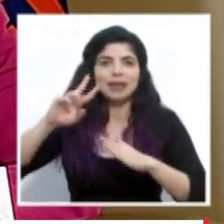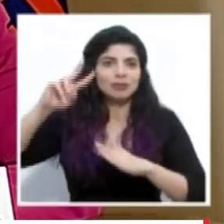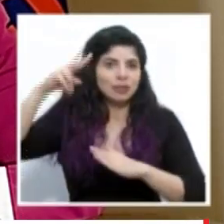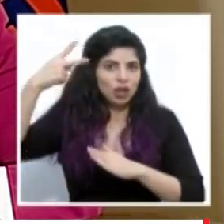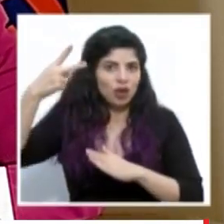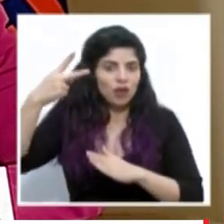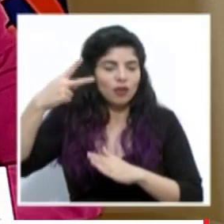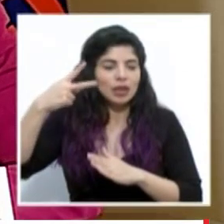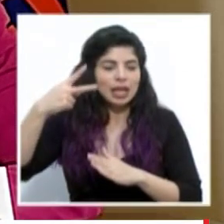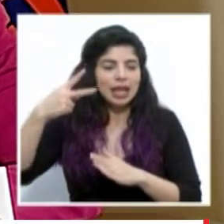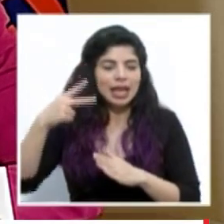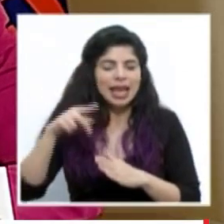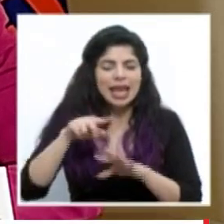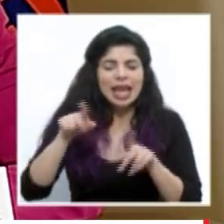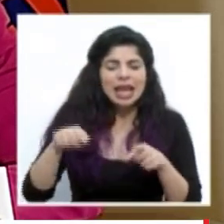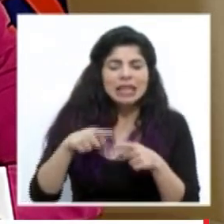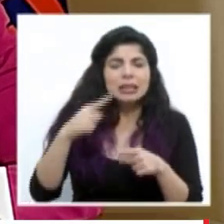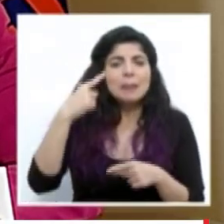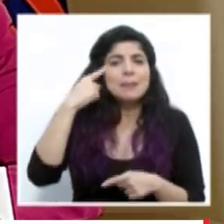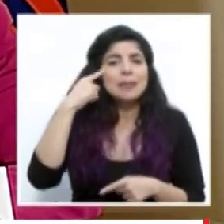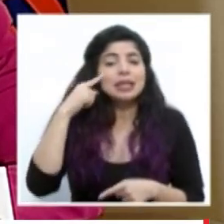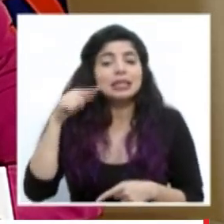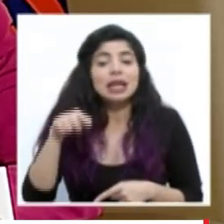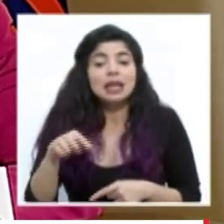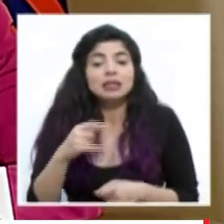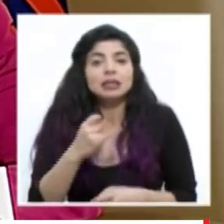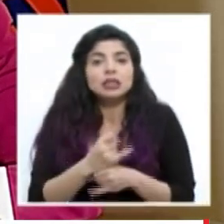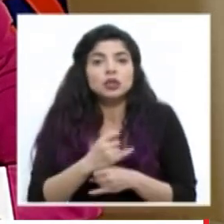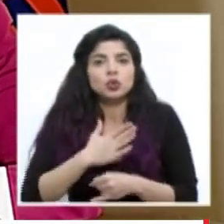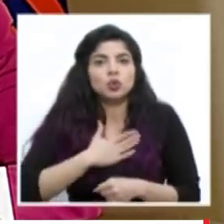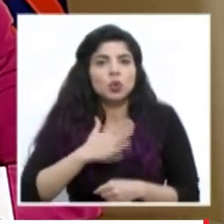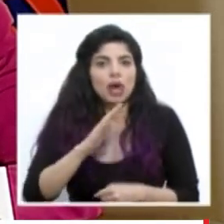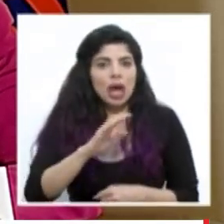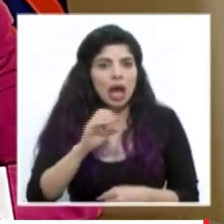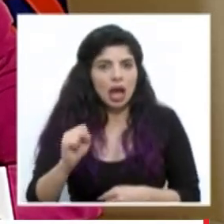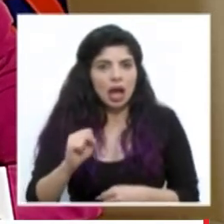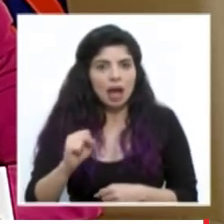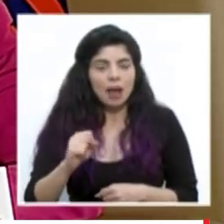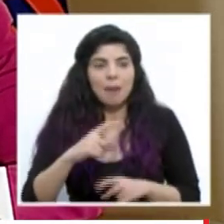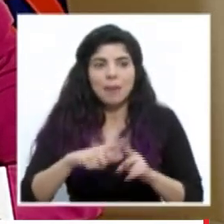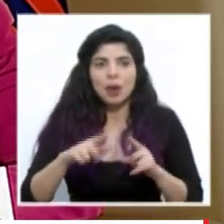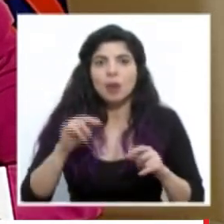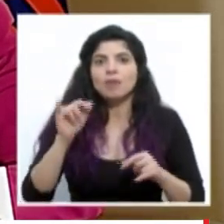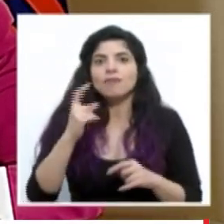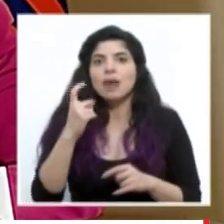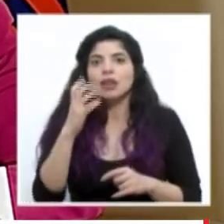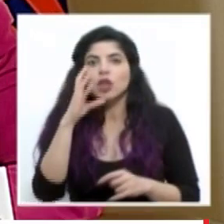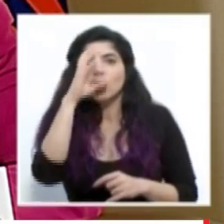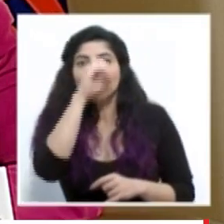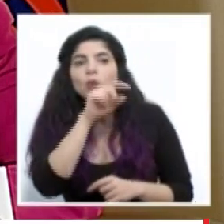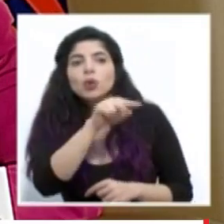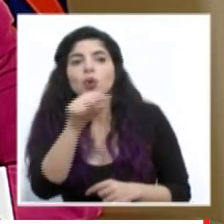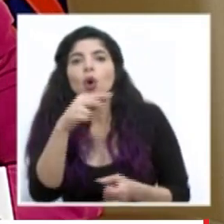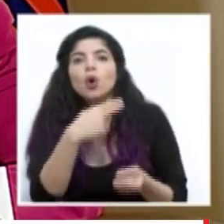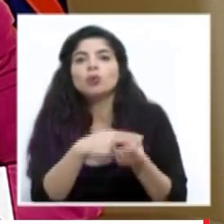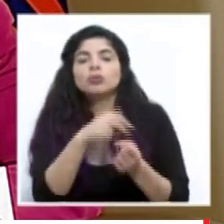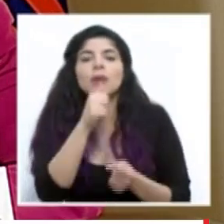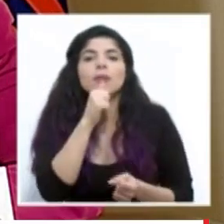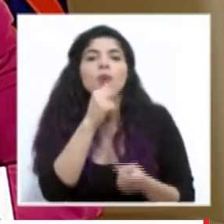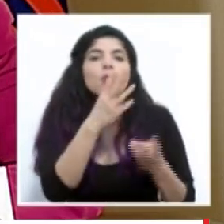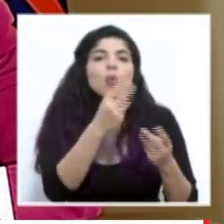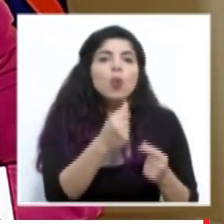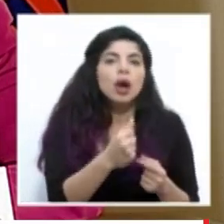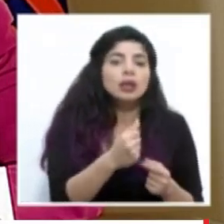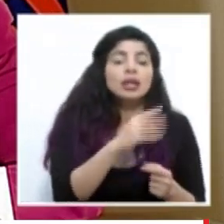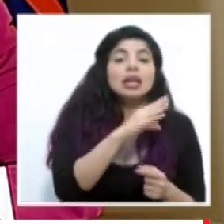doble. Esto pensando en que esta es la capacidad institucional caja, ¿verdad? No estamos contando la capacidad de los hospitales privados,